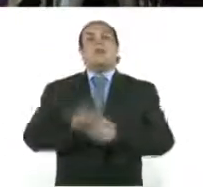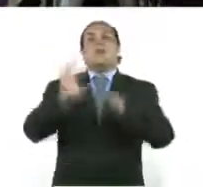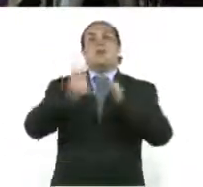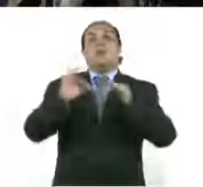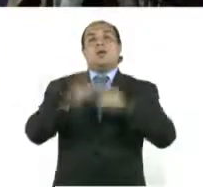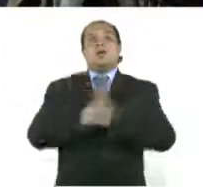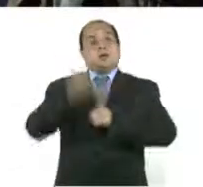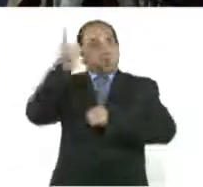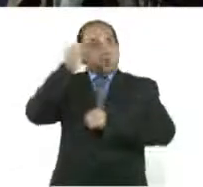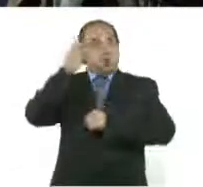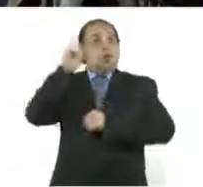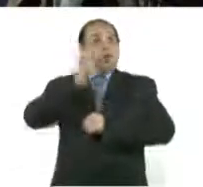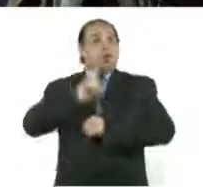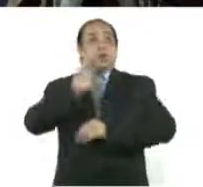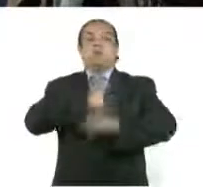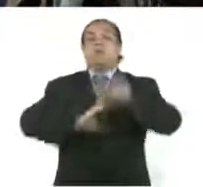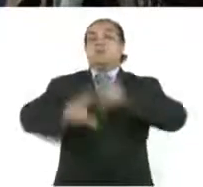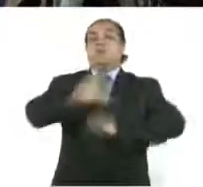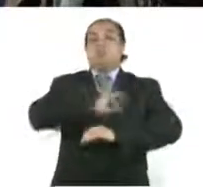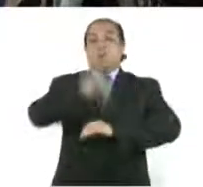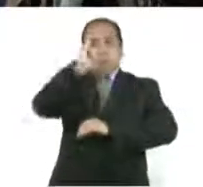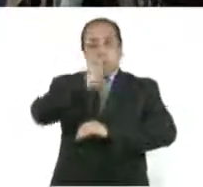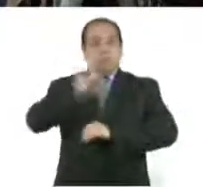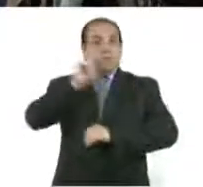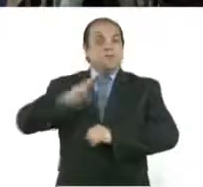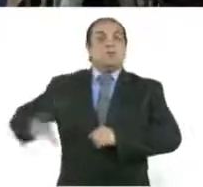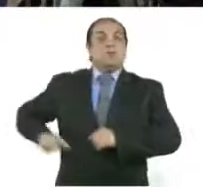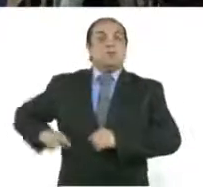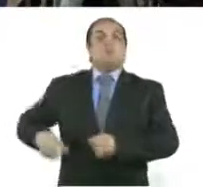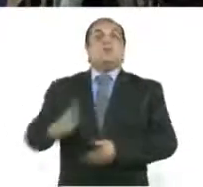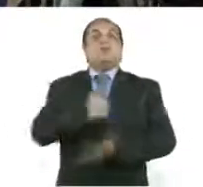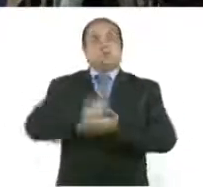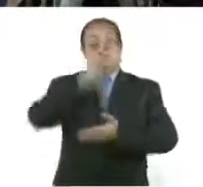Claudia Sheinbaum Pardo, jefa de gobierno de la Ciudad de México.